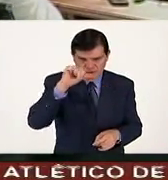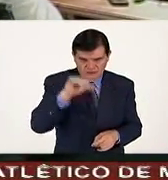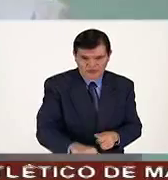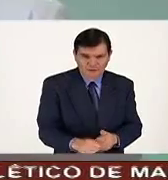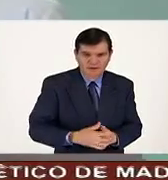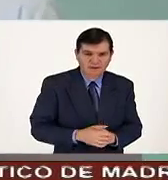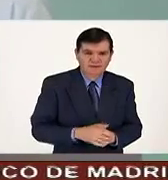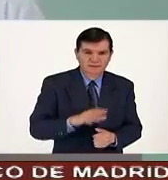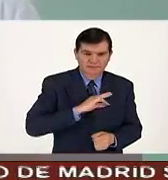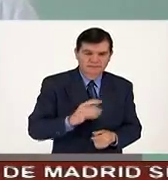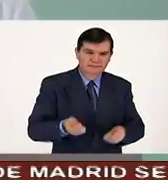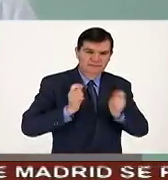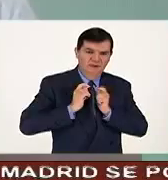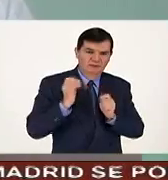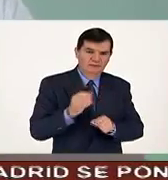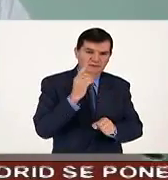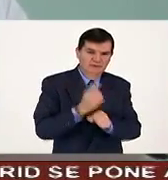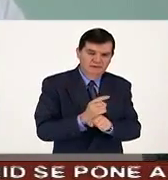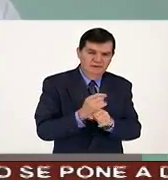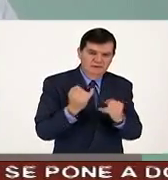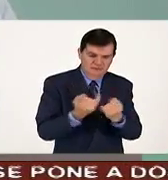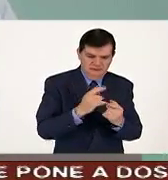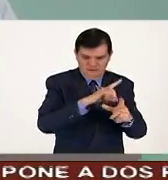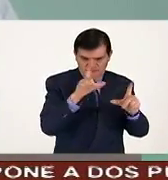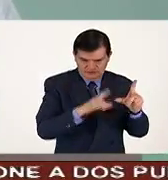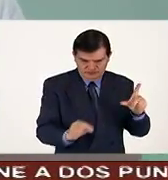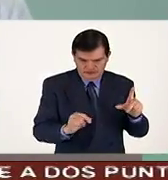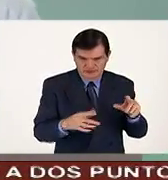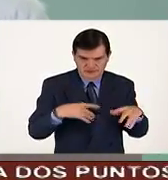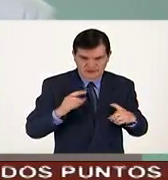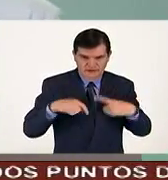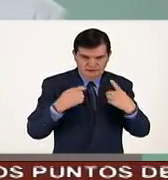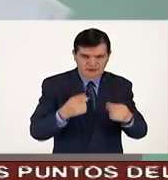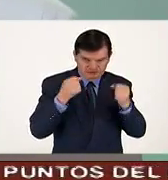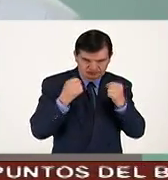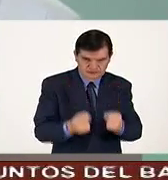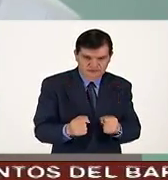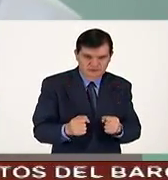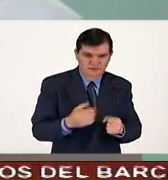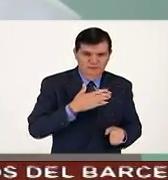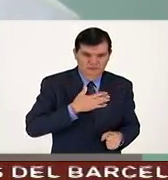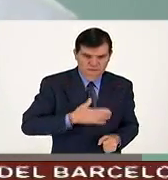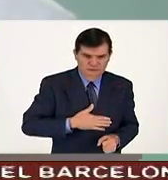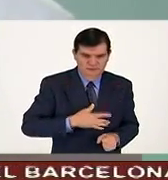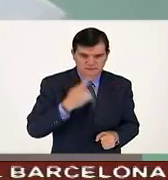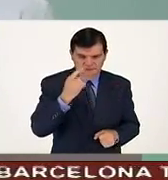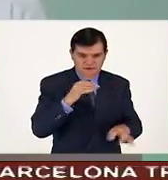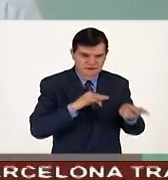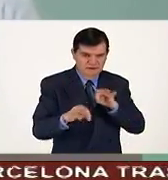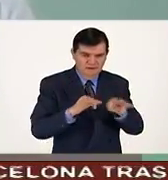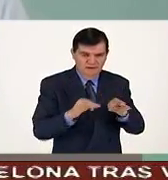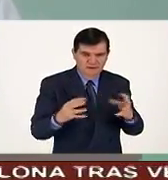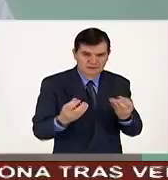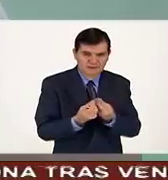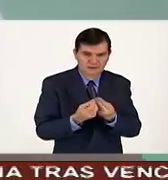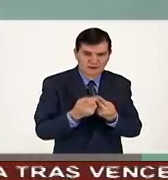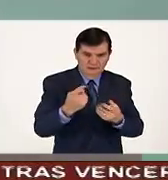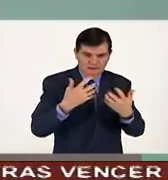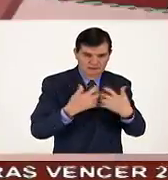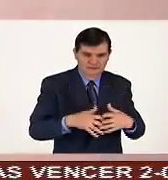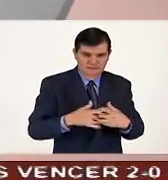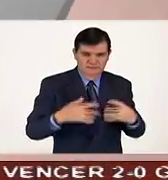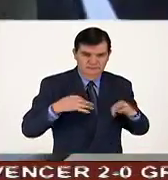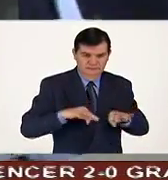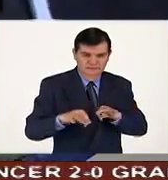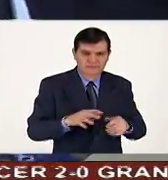expedita nos permitirá, como nación, dar certeza jurídica a trabajadores y a